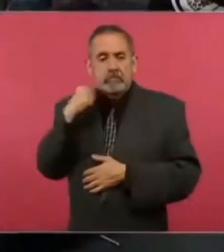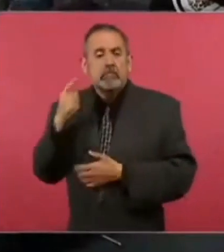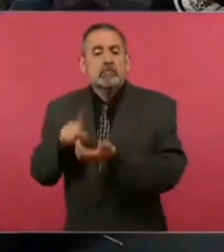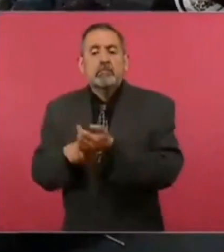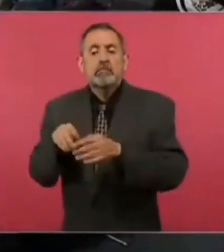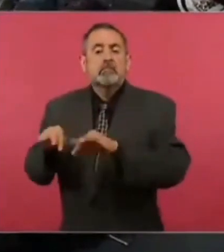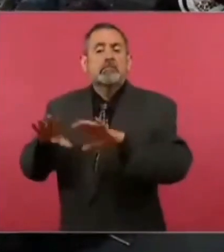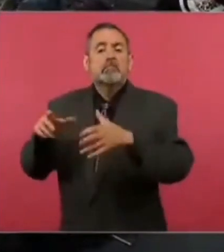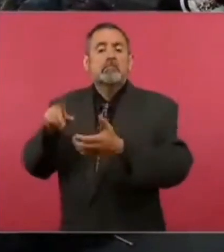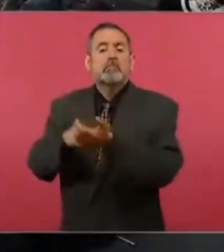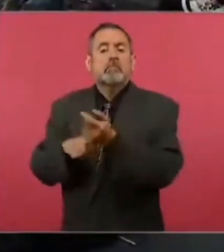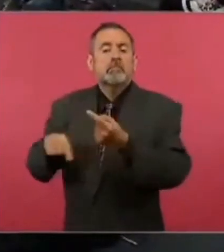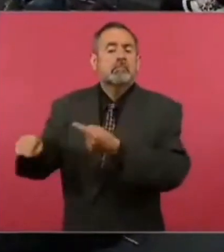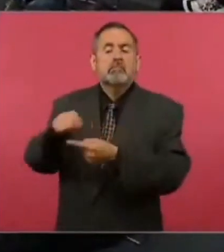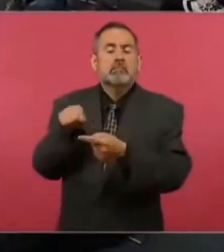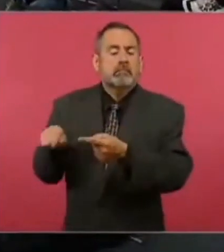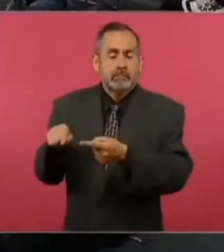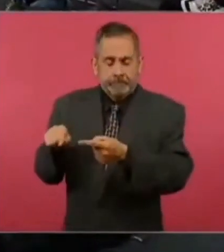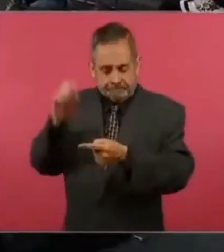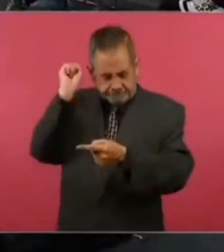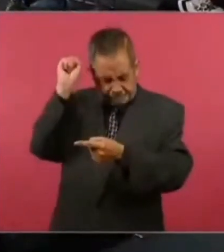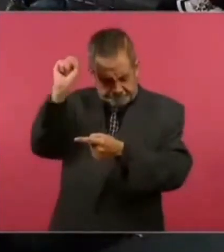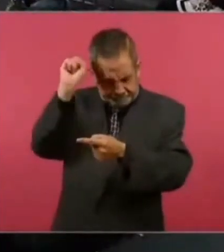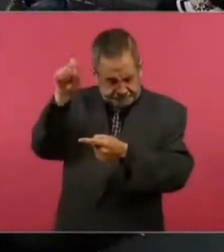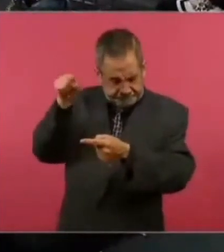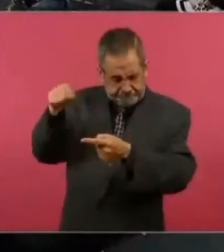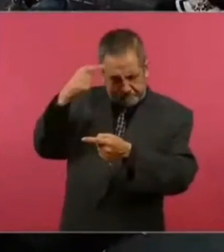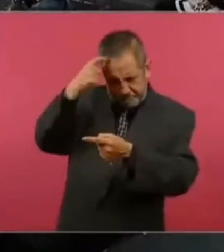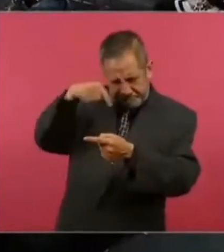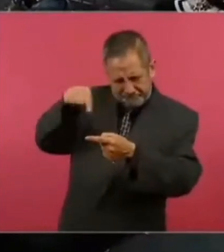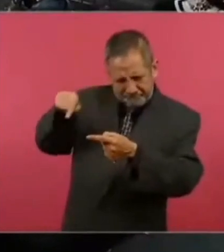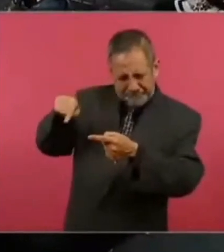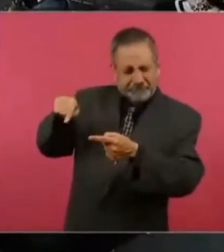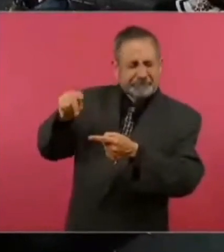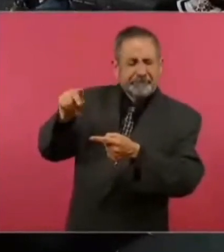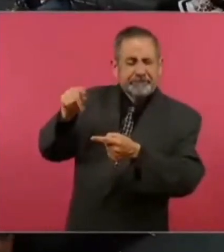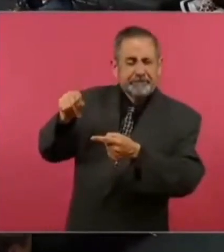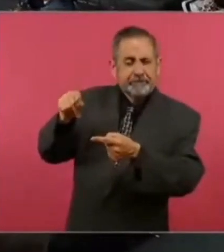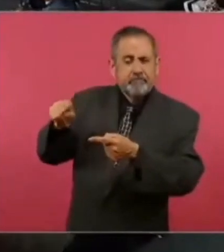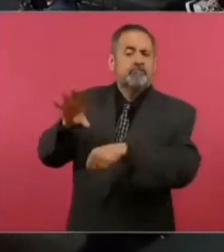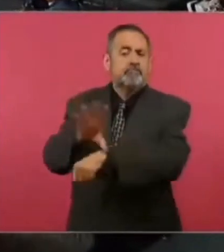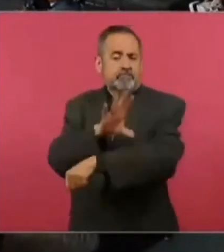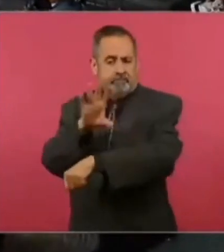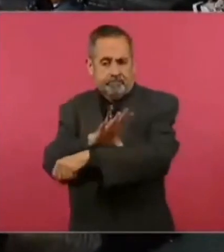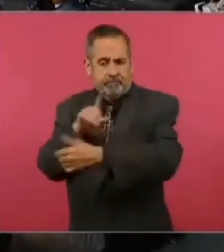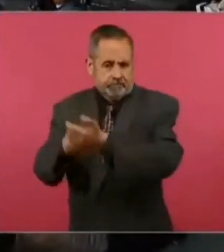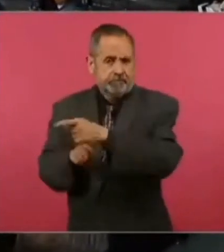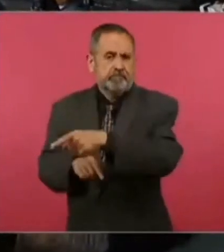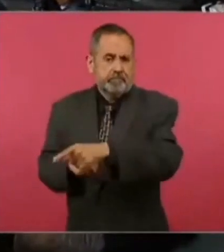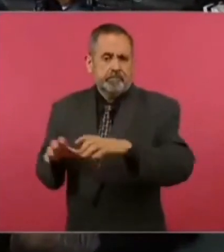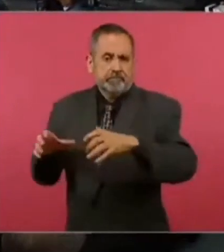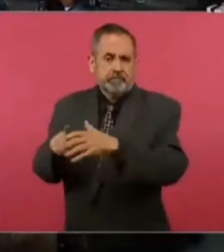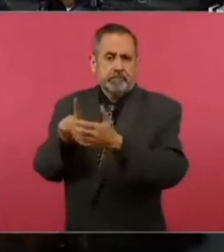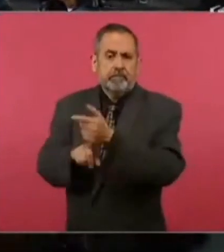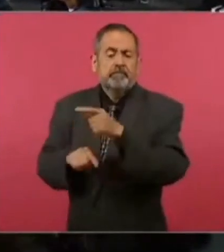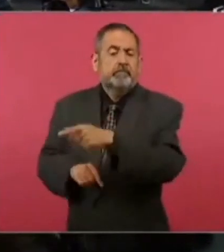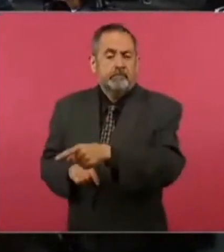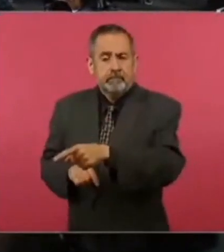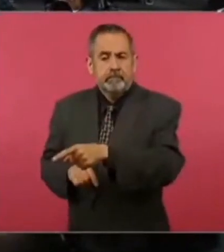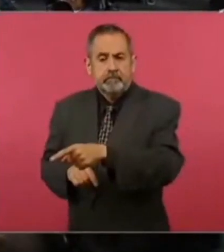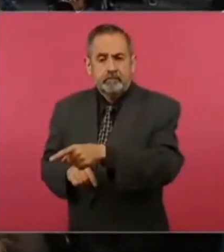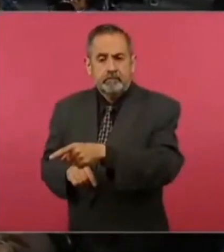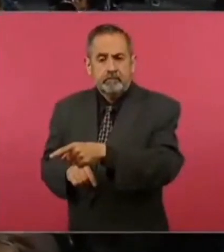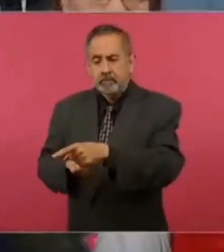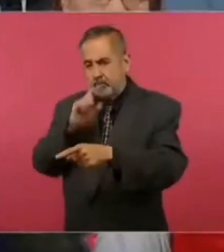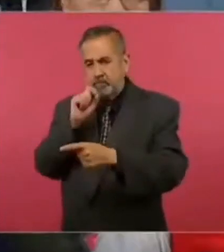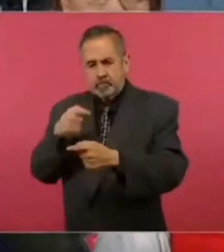los trabajadores, fueron los del Sindicato de Trabajadores de Electricidad, el SUTER, que fue, y también